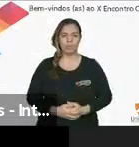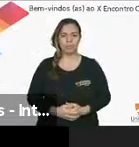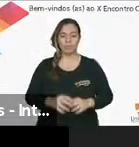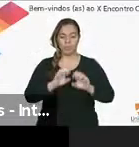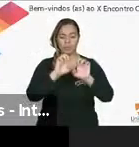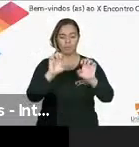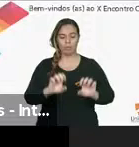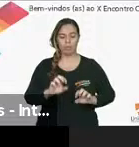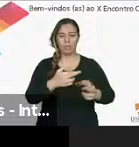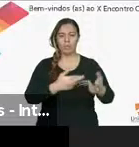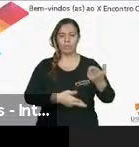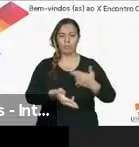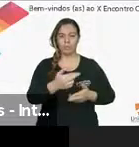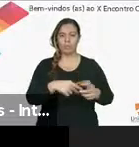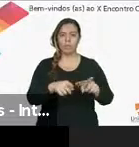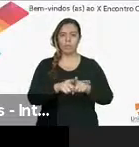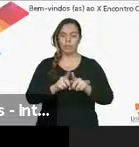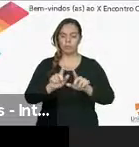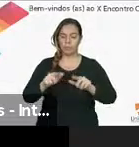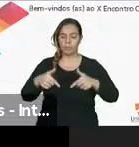es también la conducta.